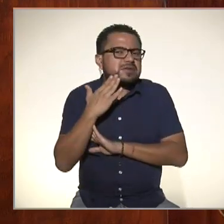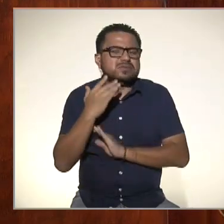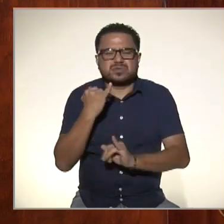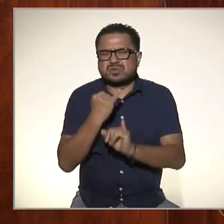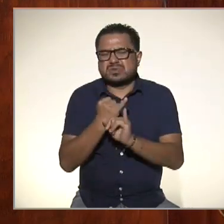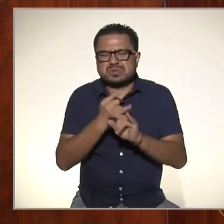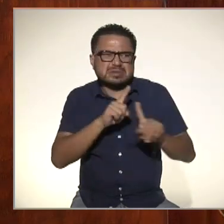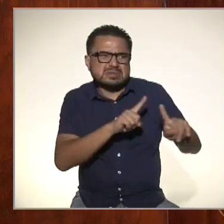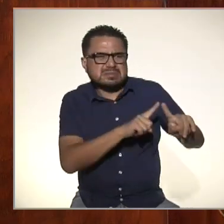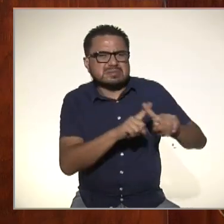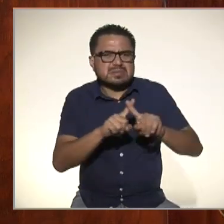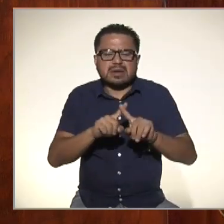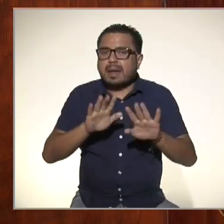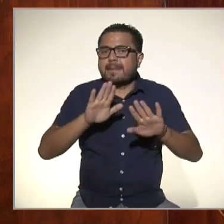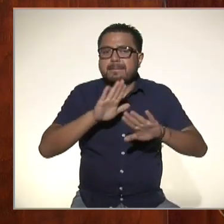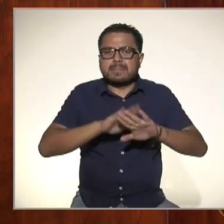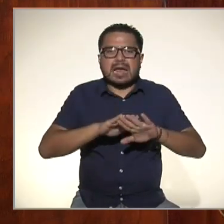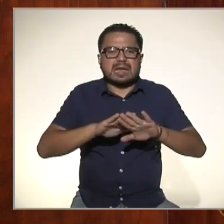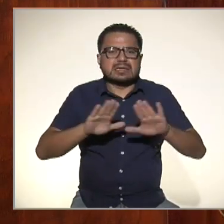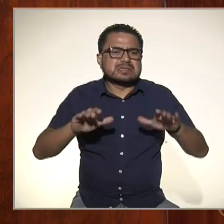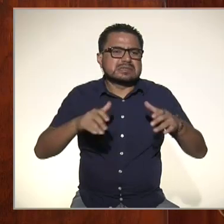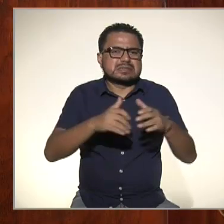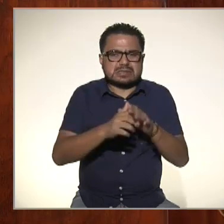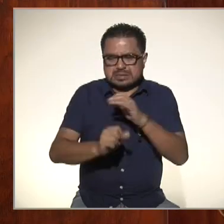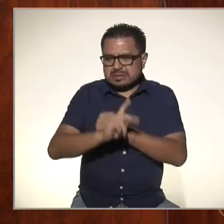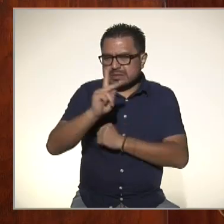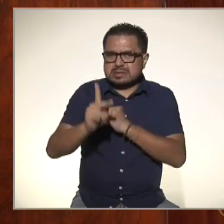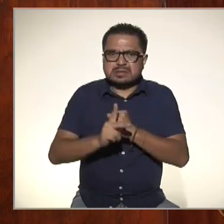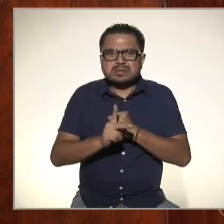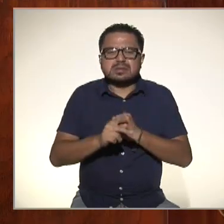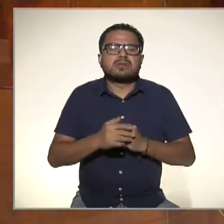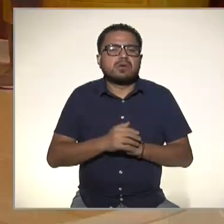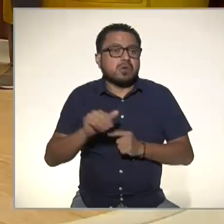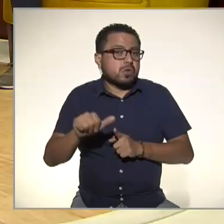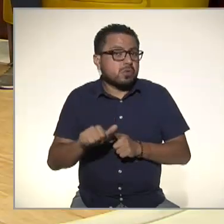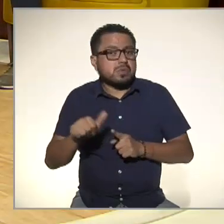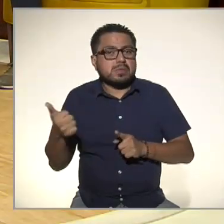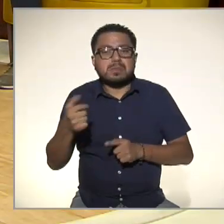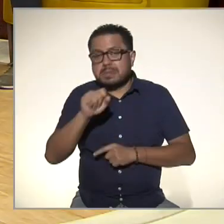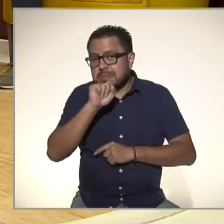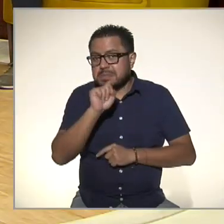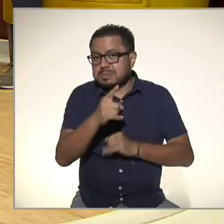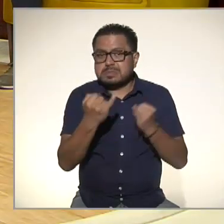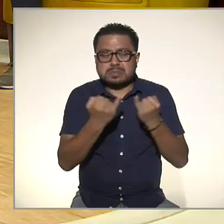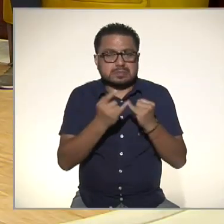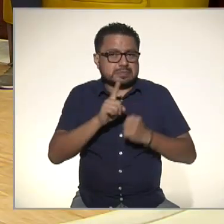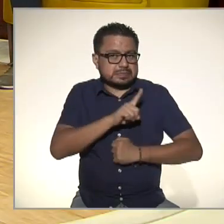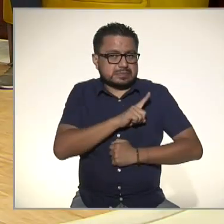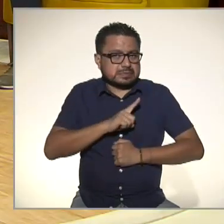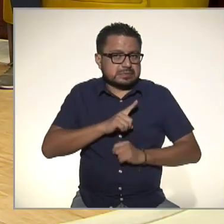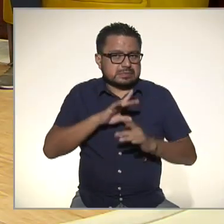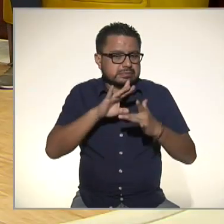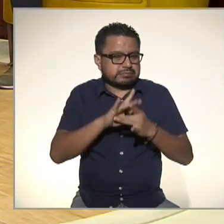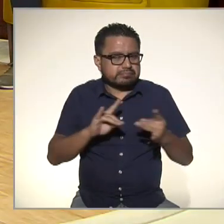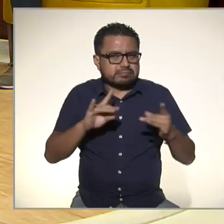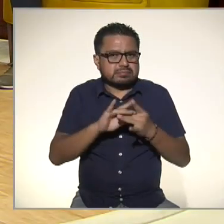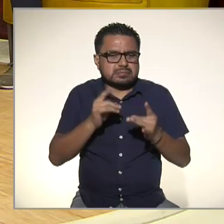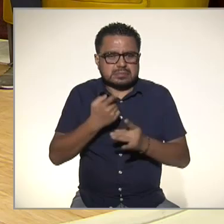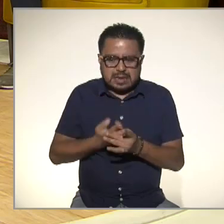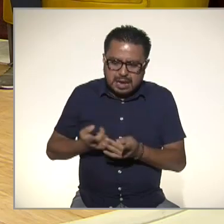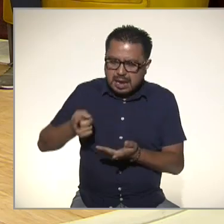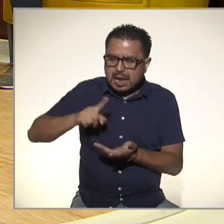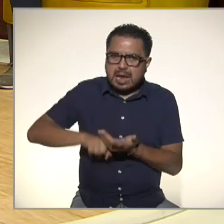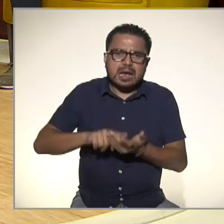sociales, van a aparecer las diferentes organizaciones que hay en el país. Lo otro es que también, hay que decirlo, dentro